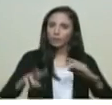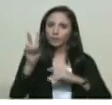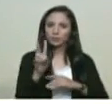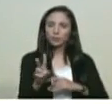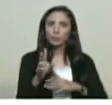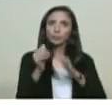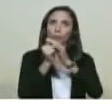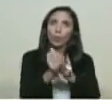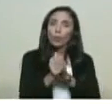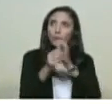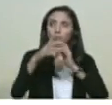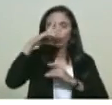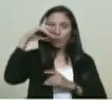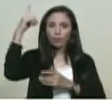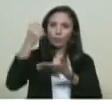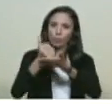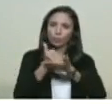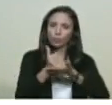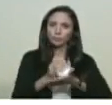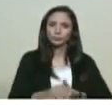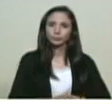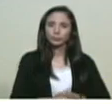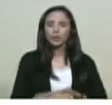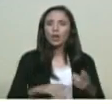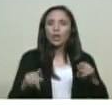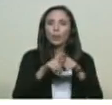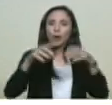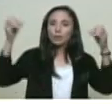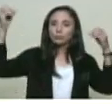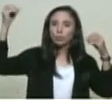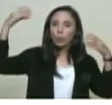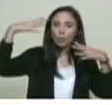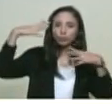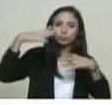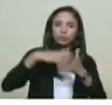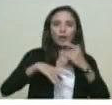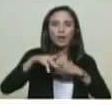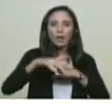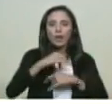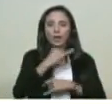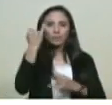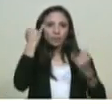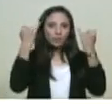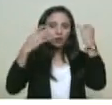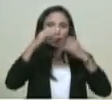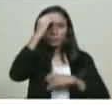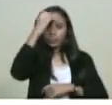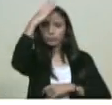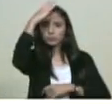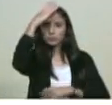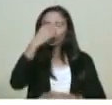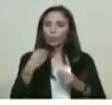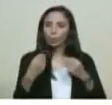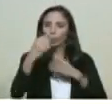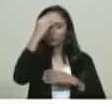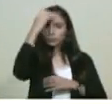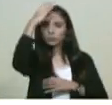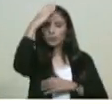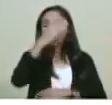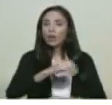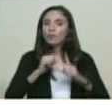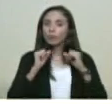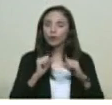a Dios que me ilumine, que me dé sabiduría y me dé la